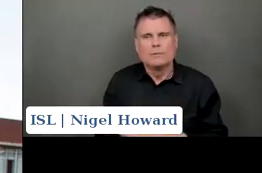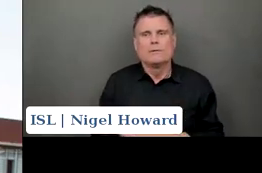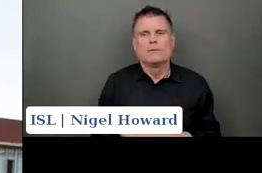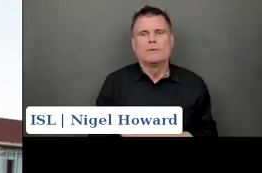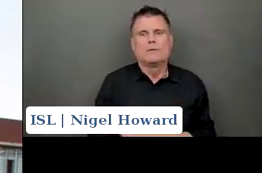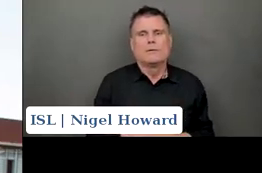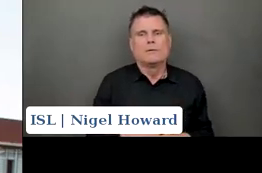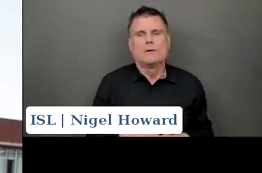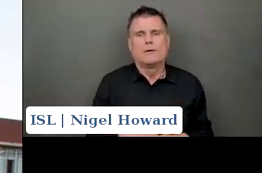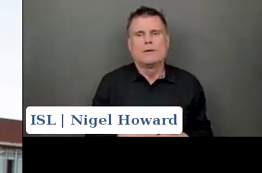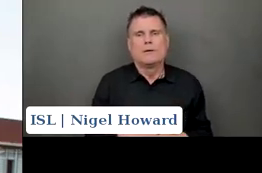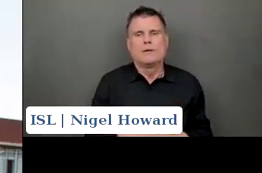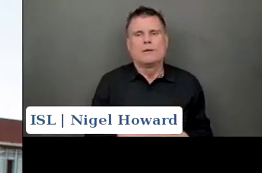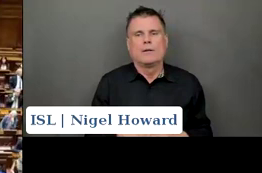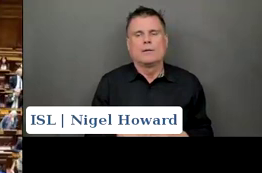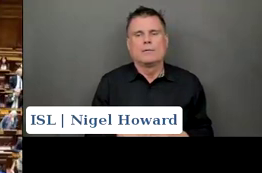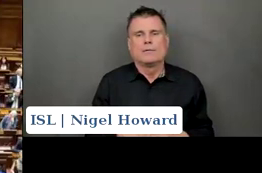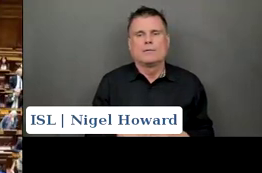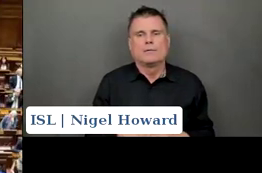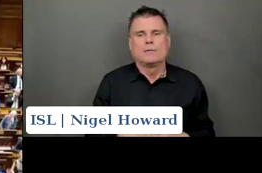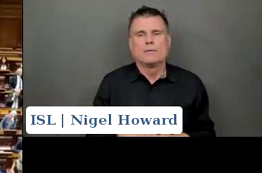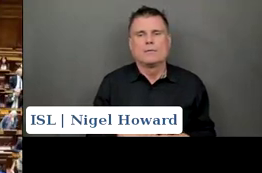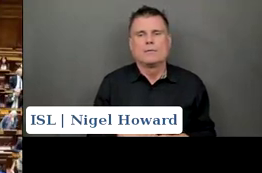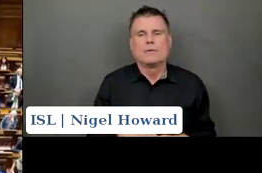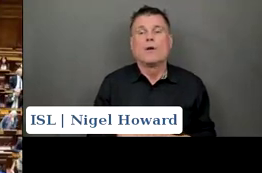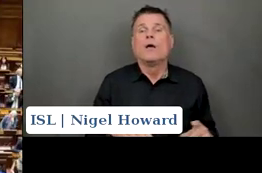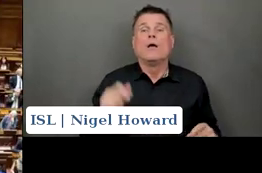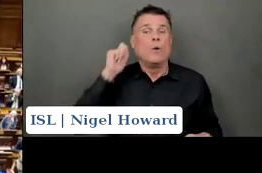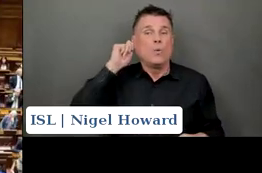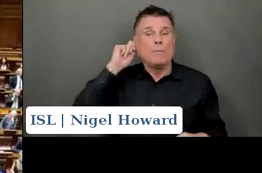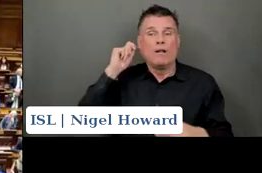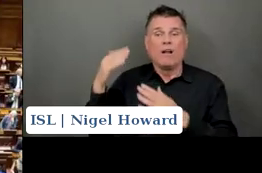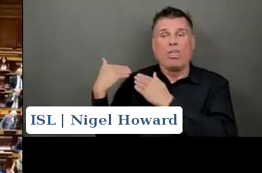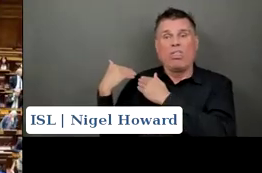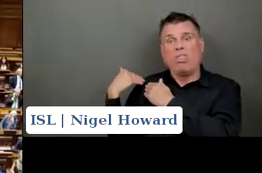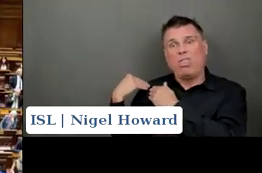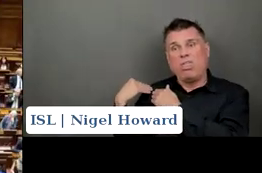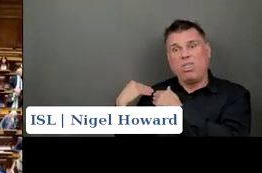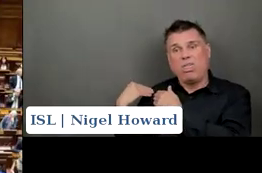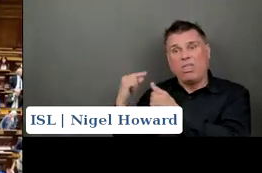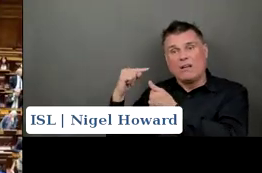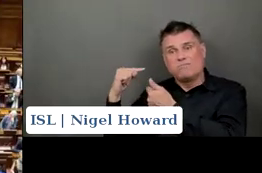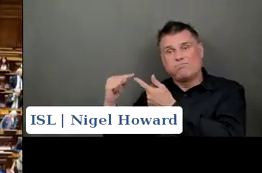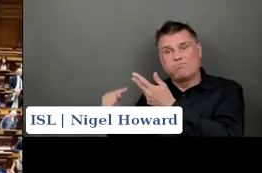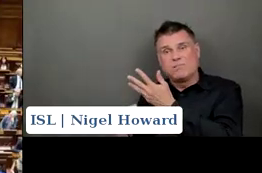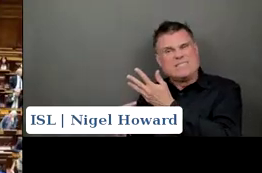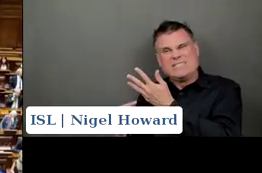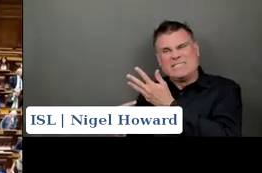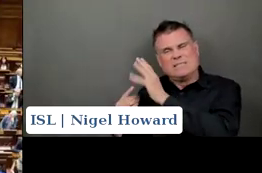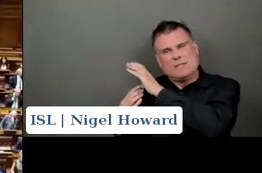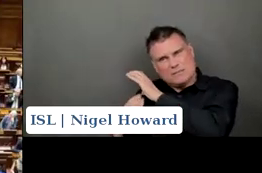mujeres. Siguiente diapositiva. Y ahí tenemos la última en la que yo mostraba cómo a través de la nueva